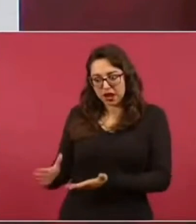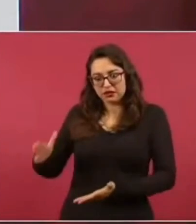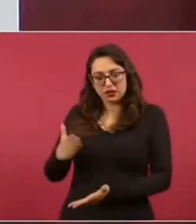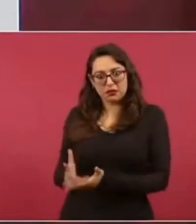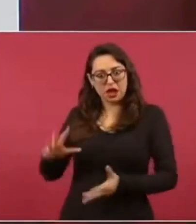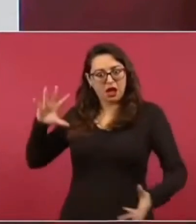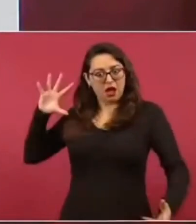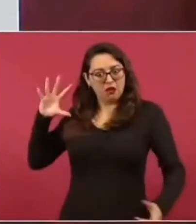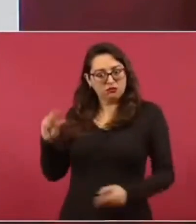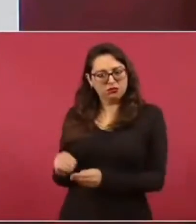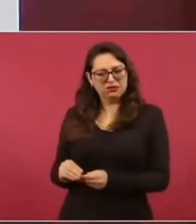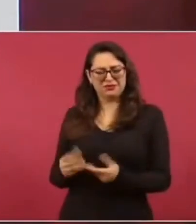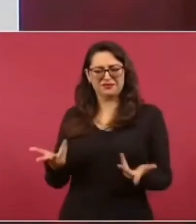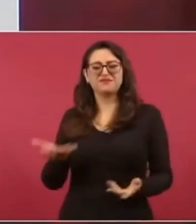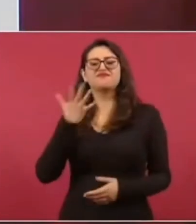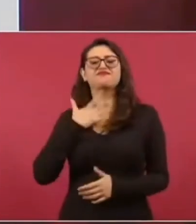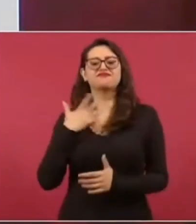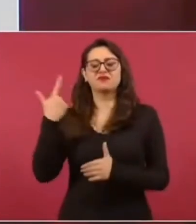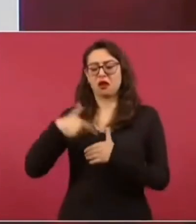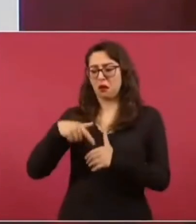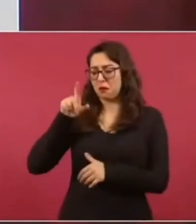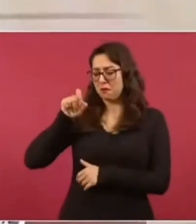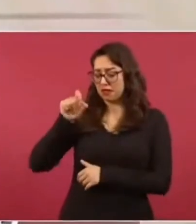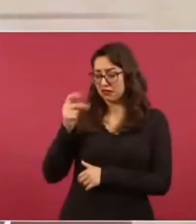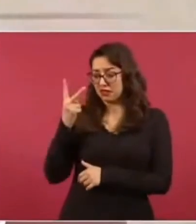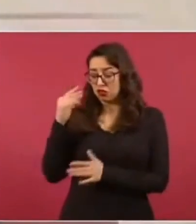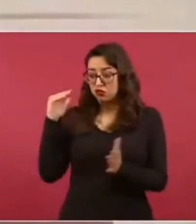del país.